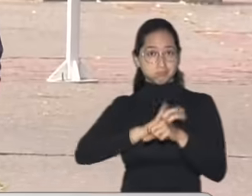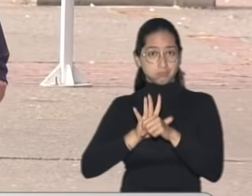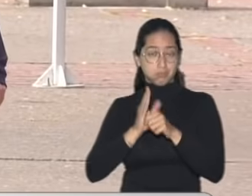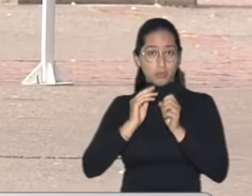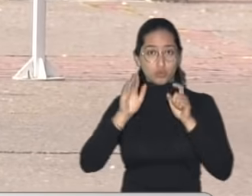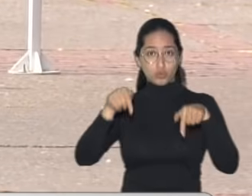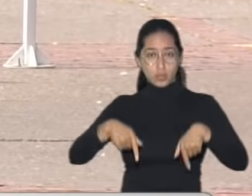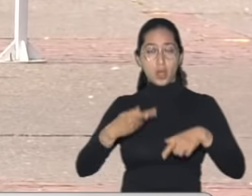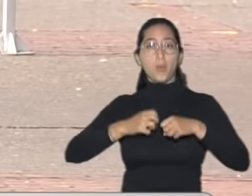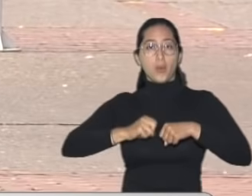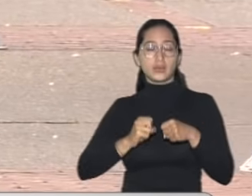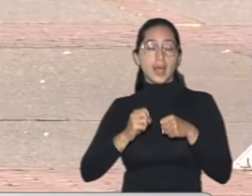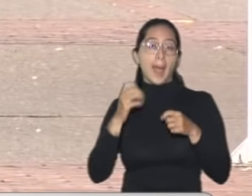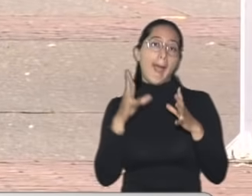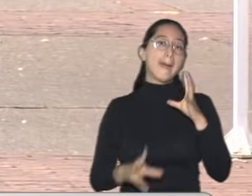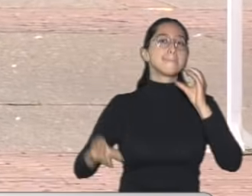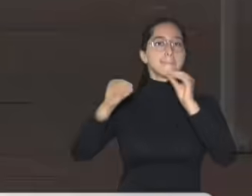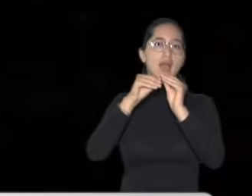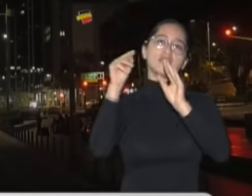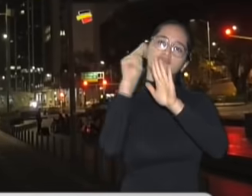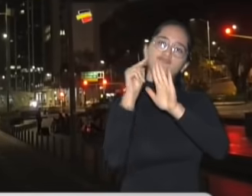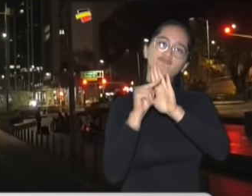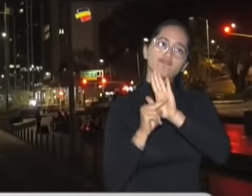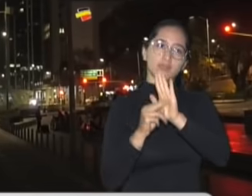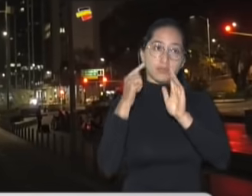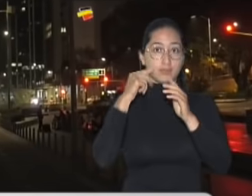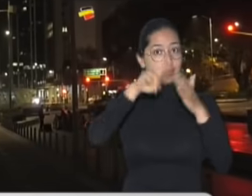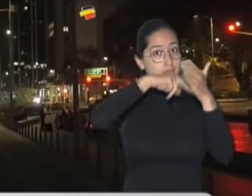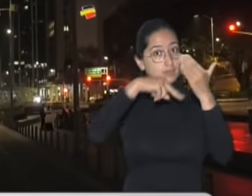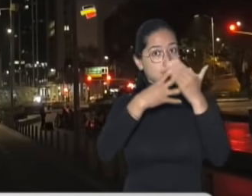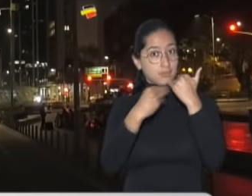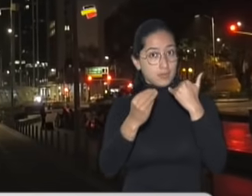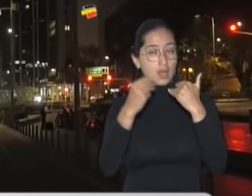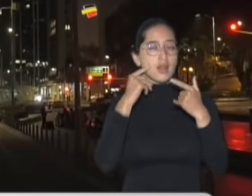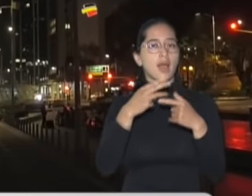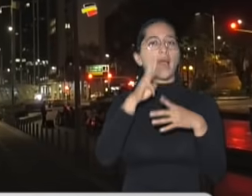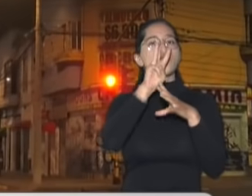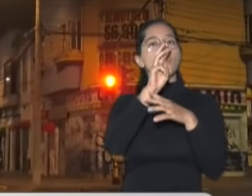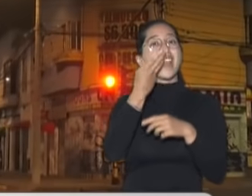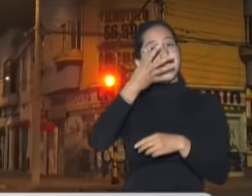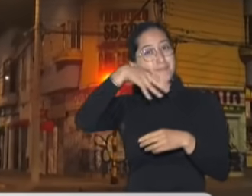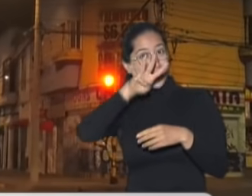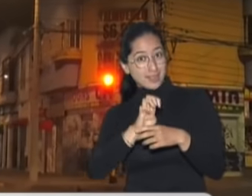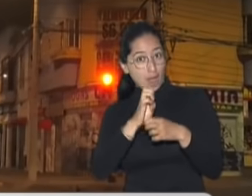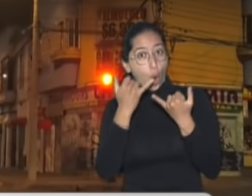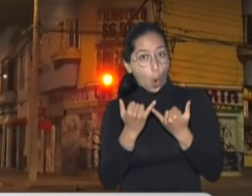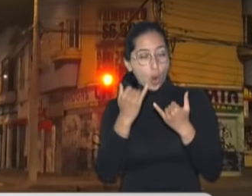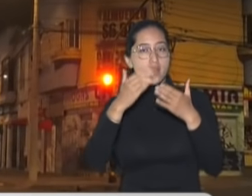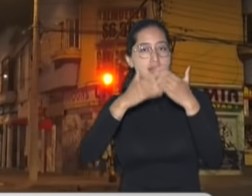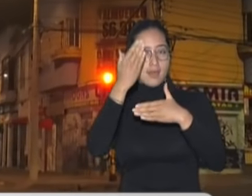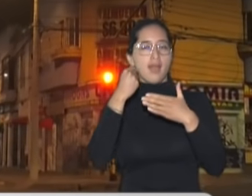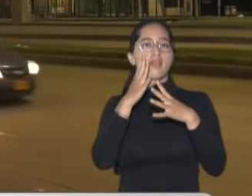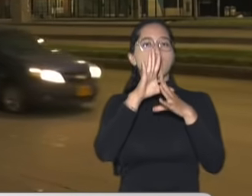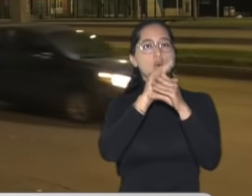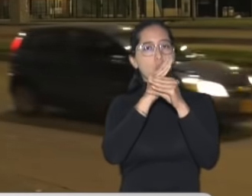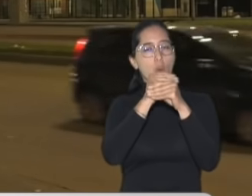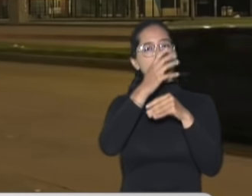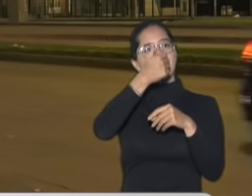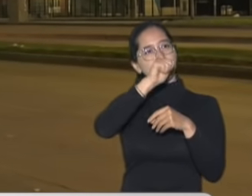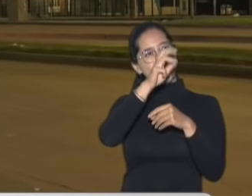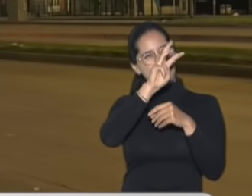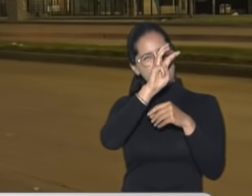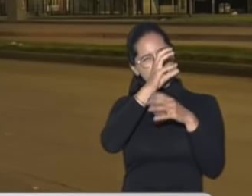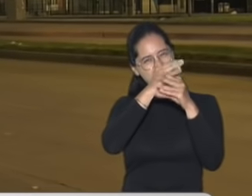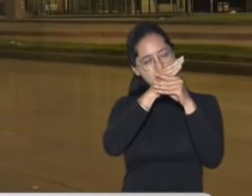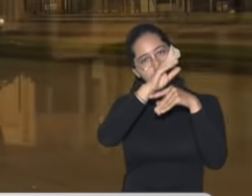se decretaron medidas adicionales para la capital. El toque de queda nocturno regirá desde este 19 de enero a las 8 de la noche hasta las 4 de la